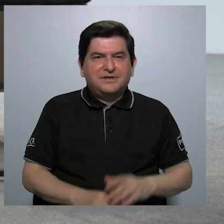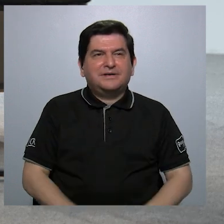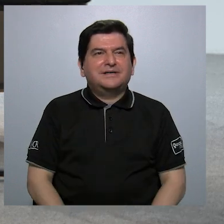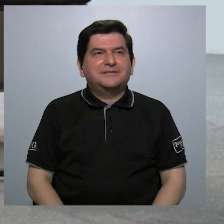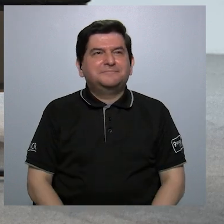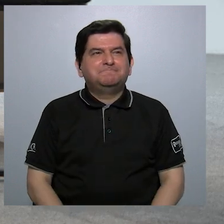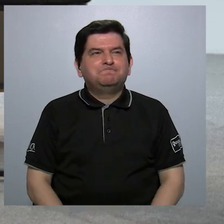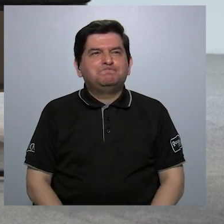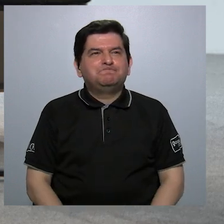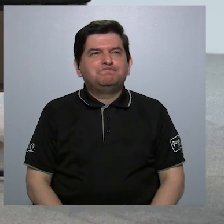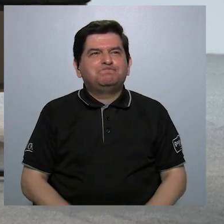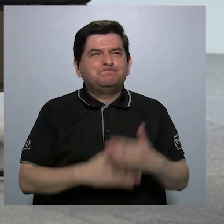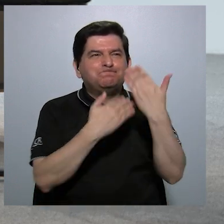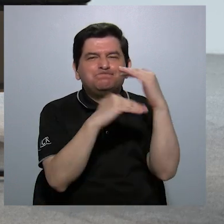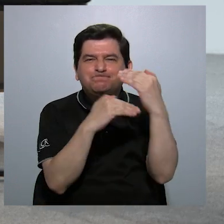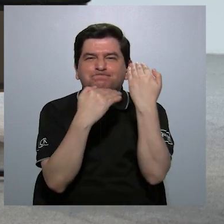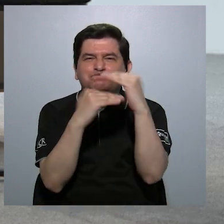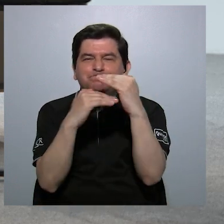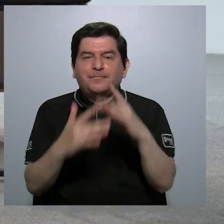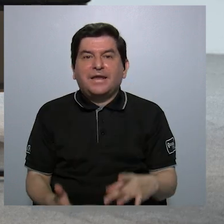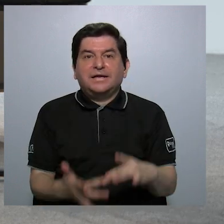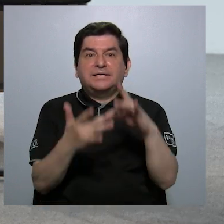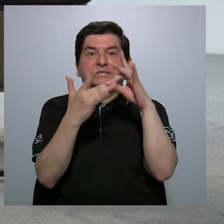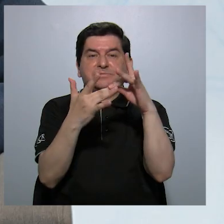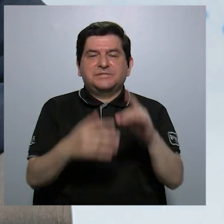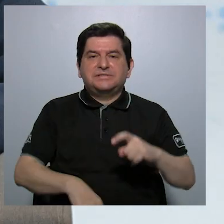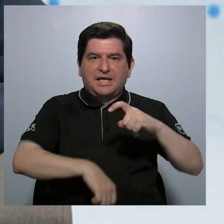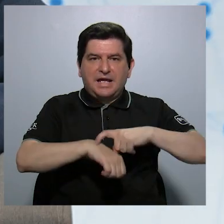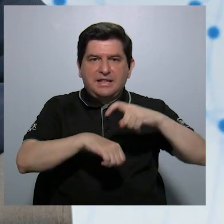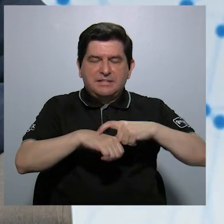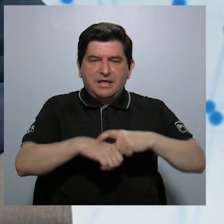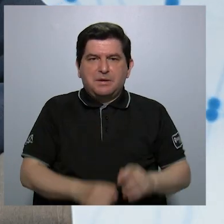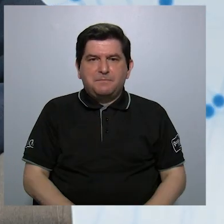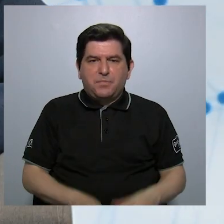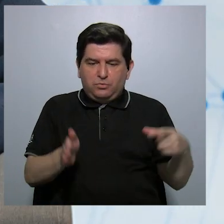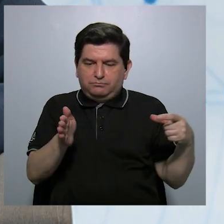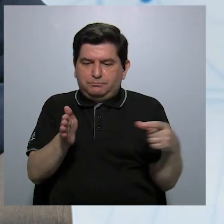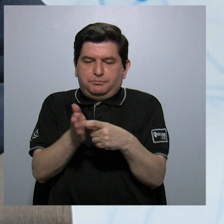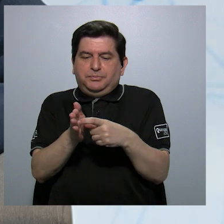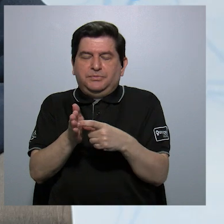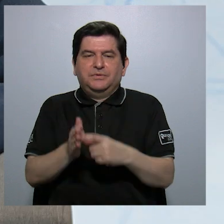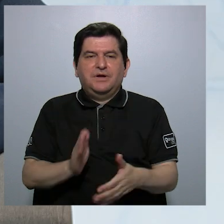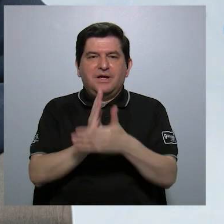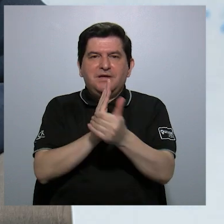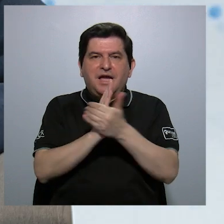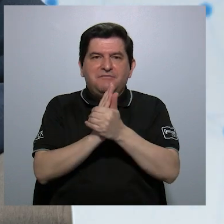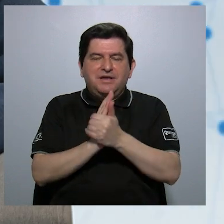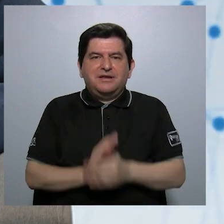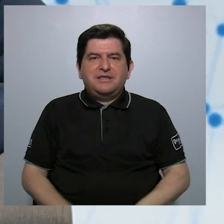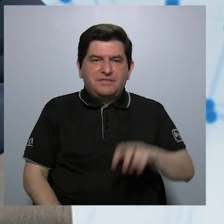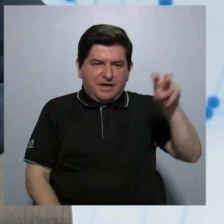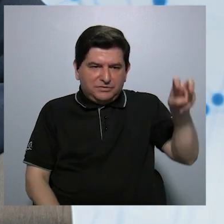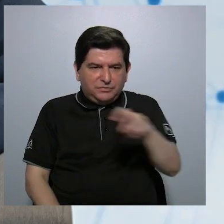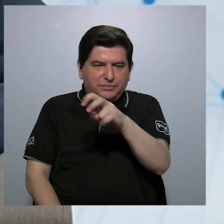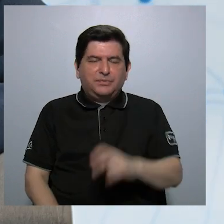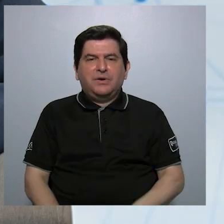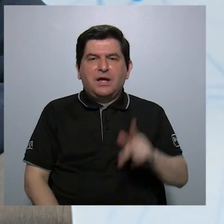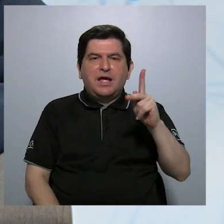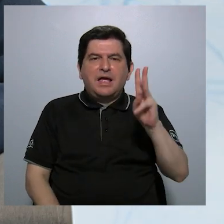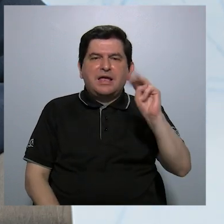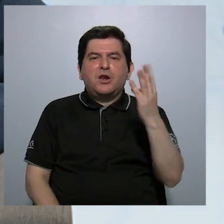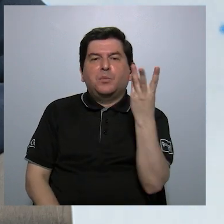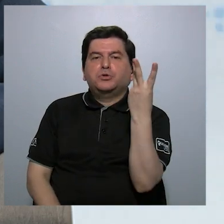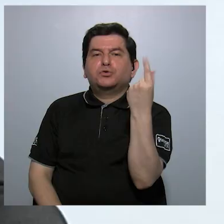representan ciertas limitantes, principalmente en los tiempos de carga y en la capacidad de transporte.